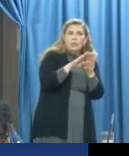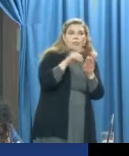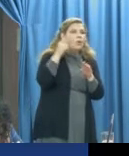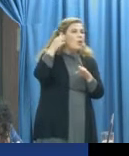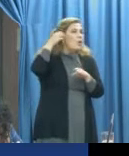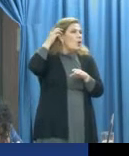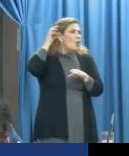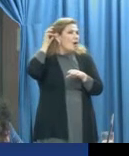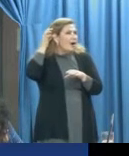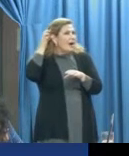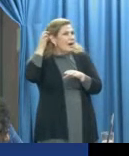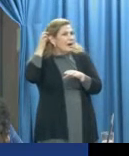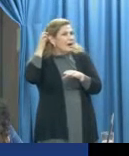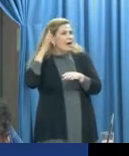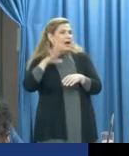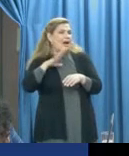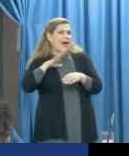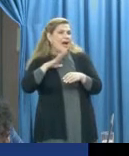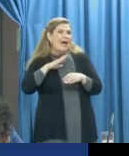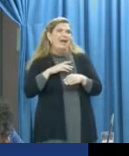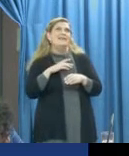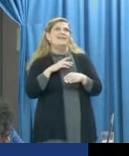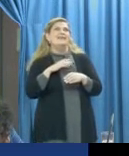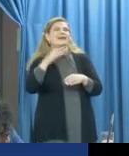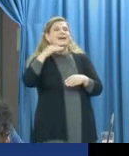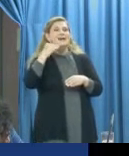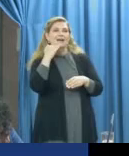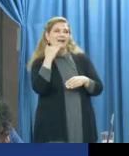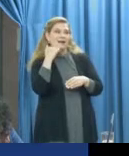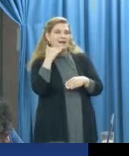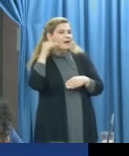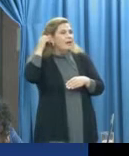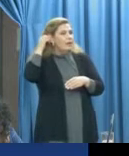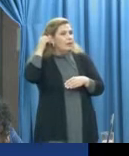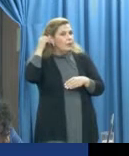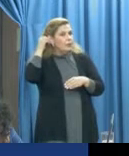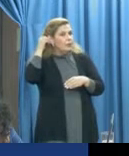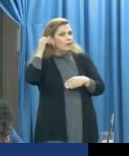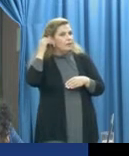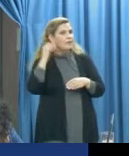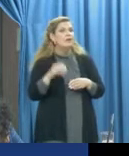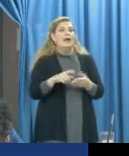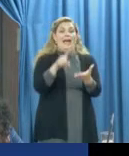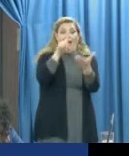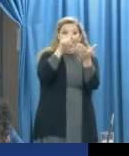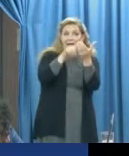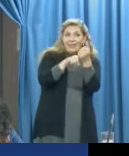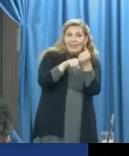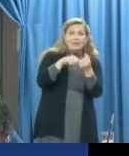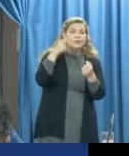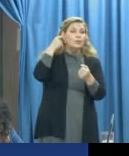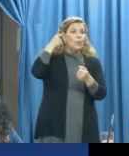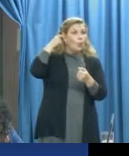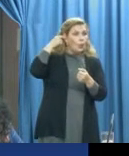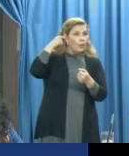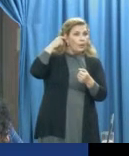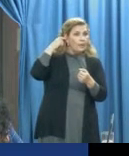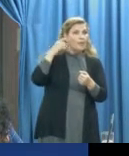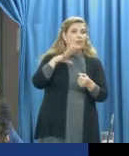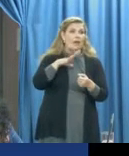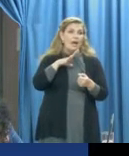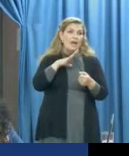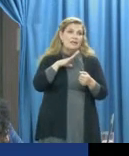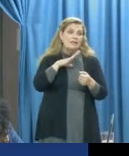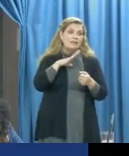sordera conductiva, si tenemos alterado el oído medio y externo; sordera neurosensorial, si